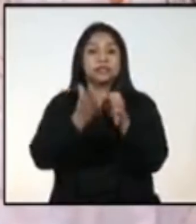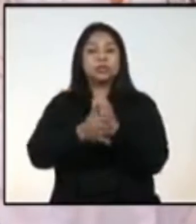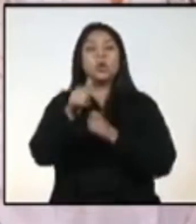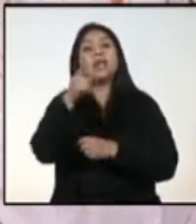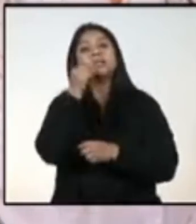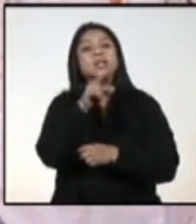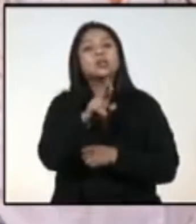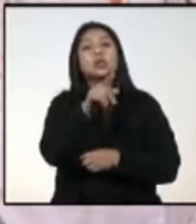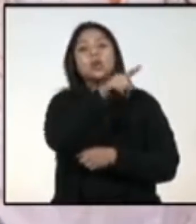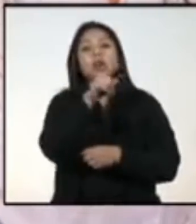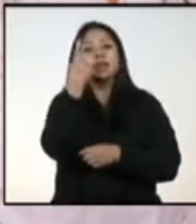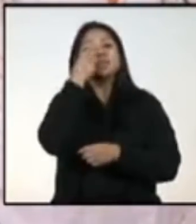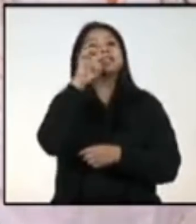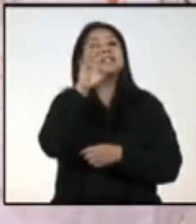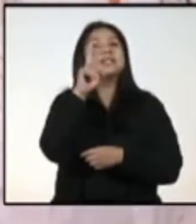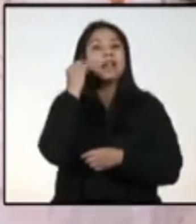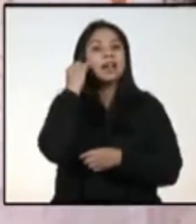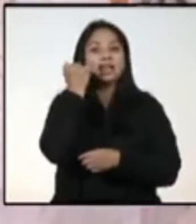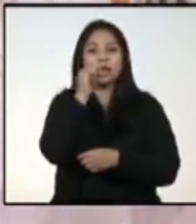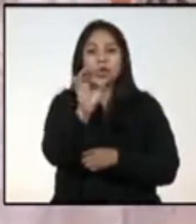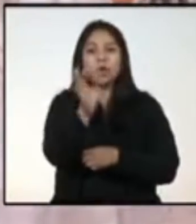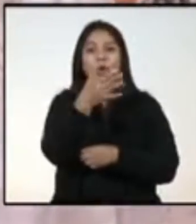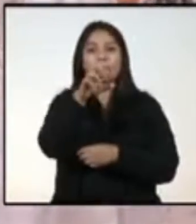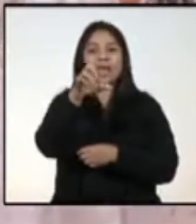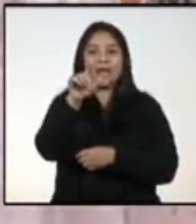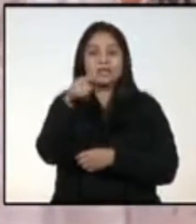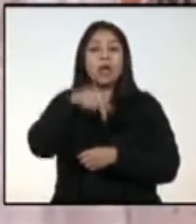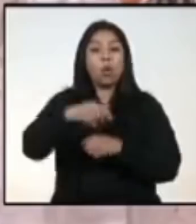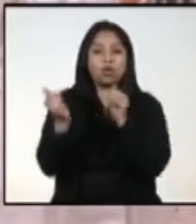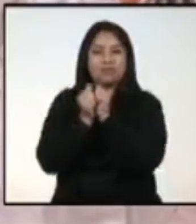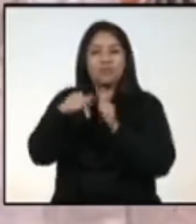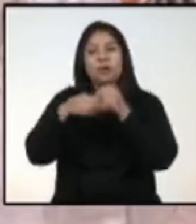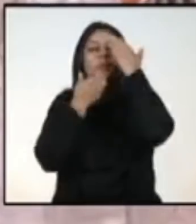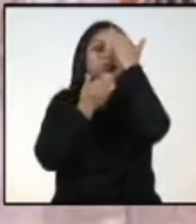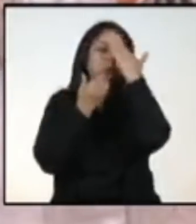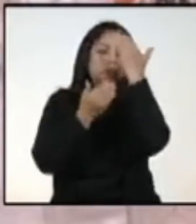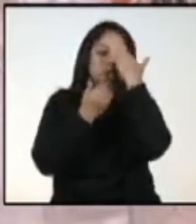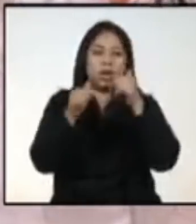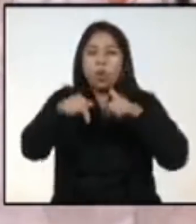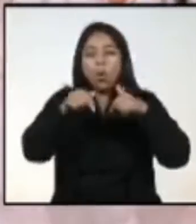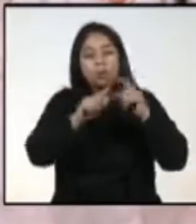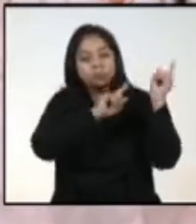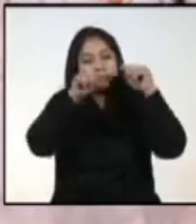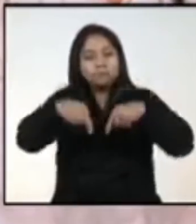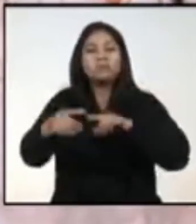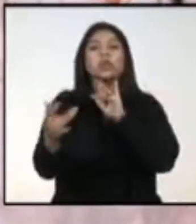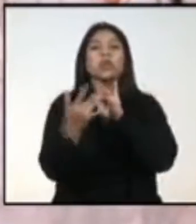Plaza de Wifree, que nos acompaña el día de hoy. Muchas gracias. Gracias por lo que hoy nos permite estar